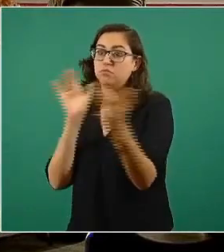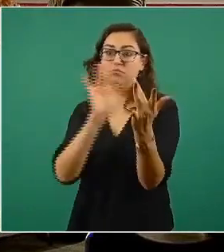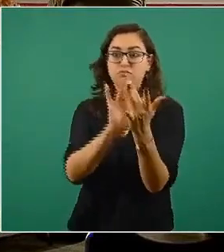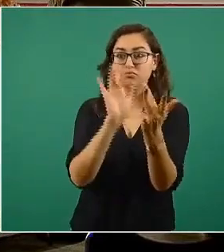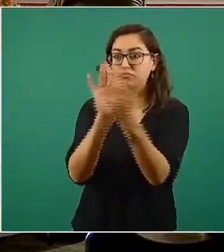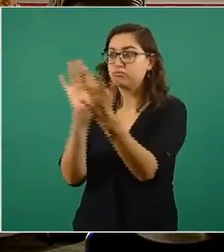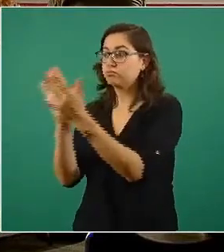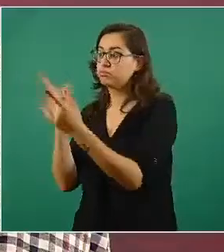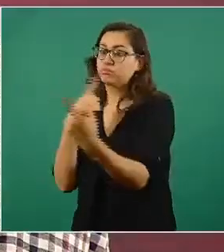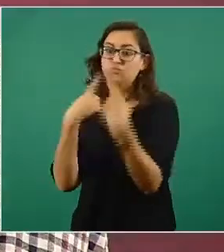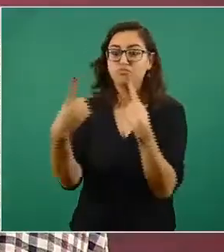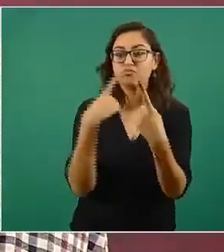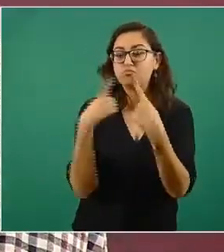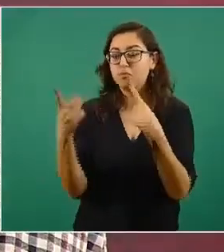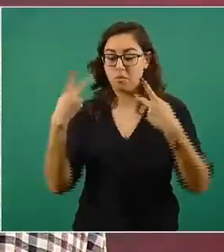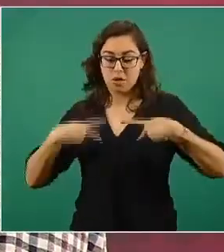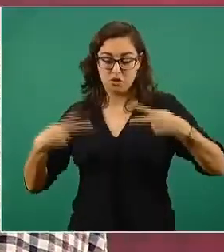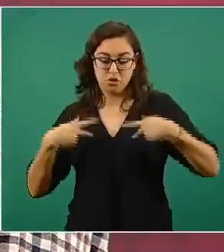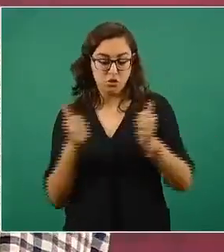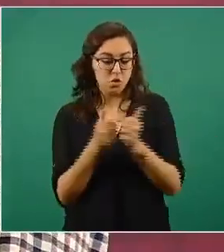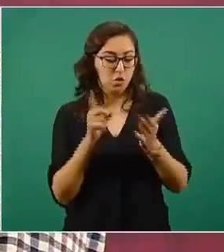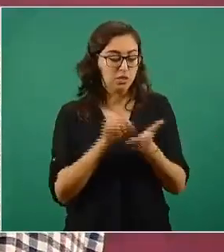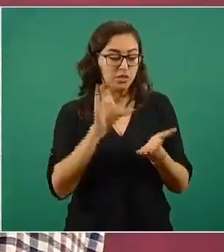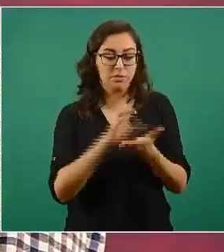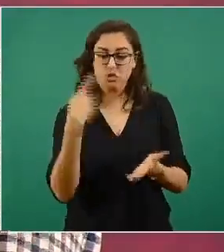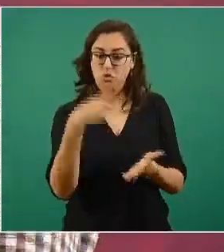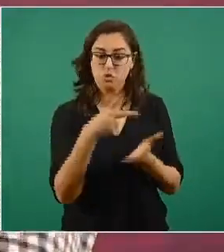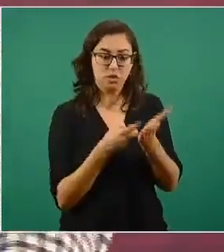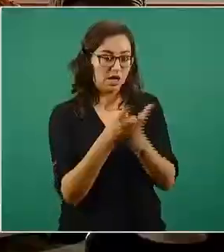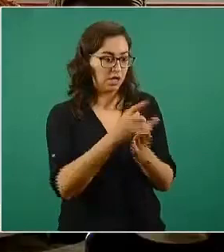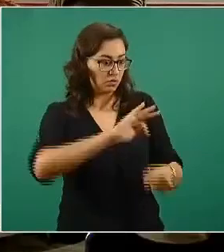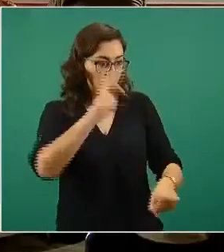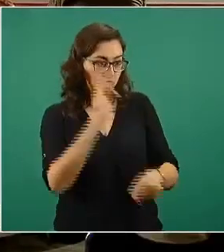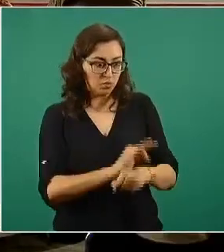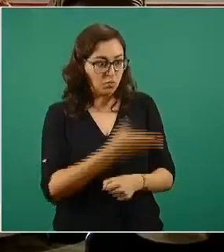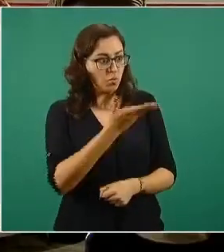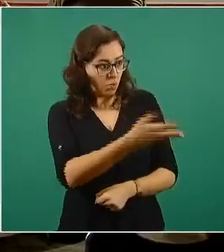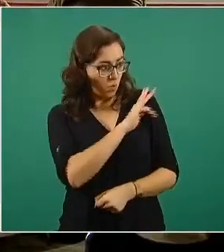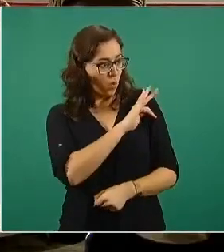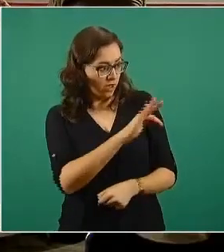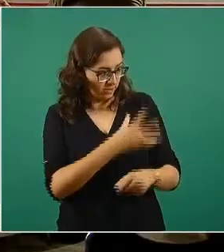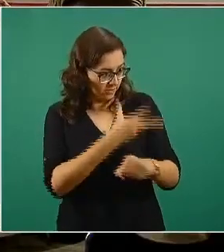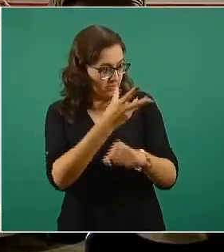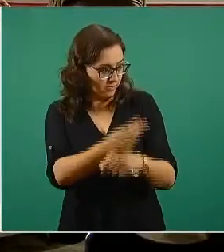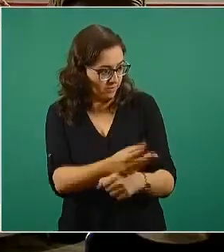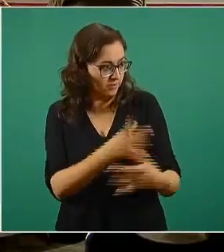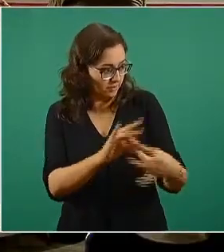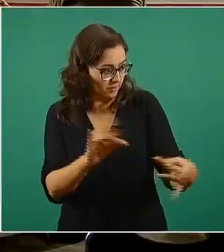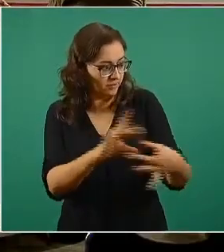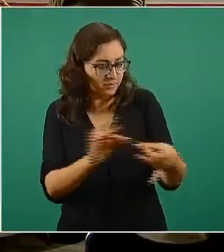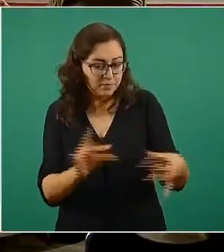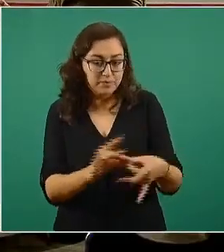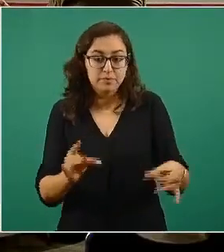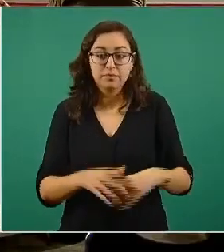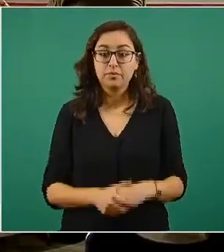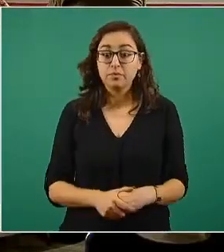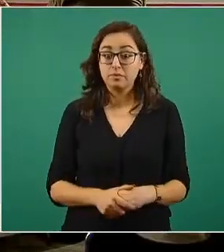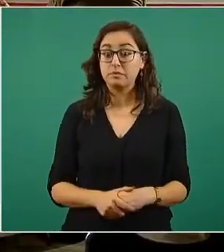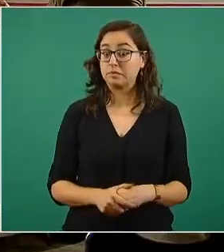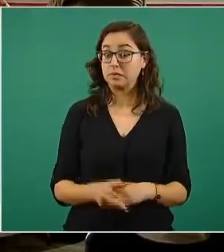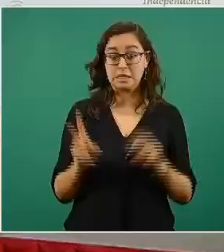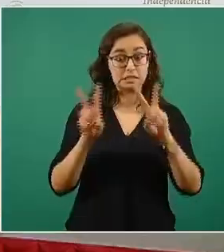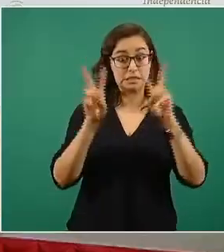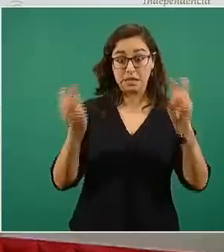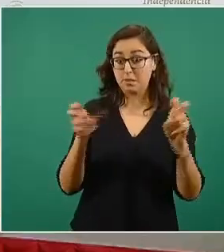los derechos de las personas que viven con discapacidad y nos puede comentar al respecto. Con todo gusto, doctor. Es importantísimo lo que